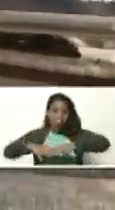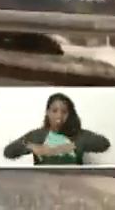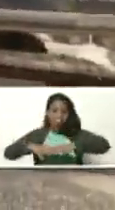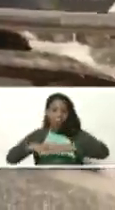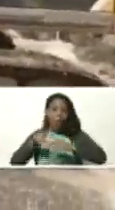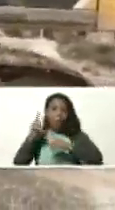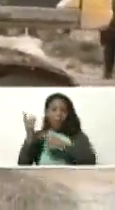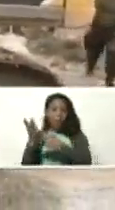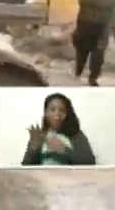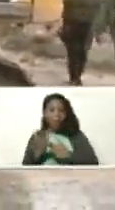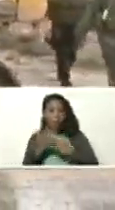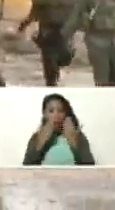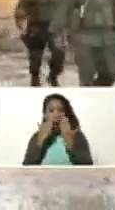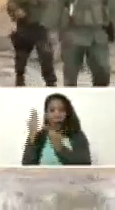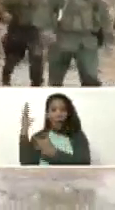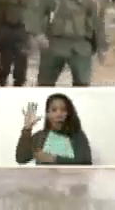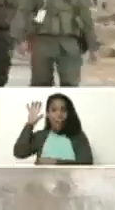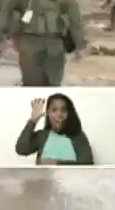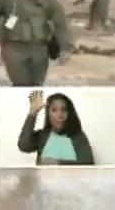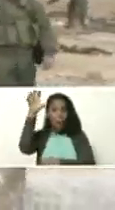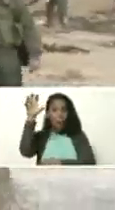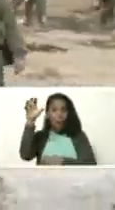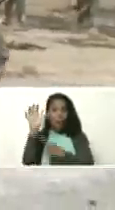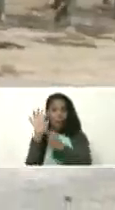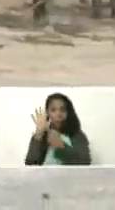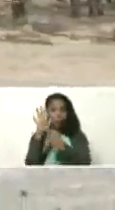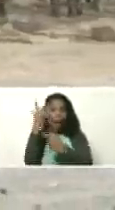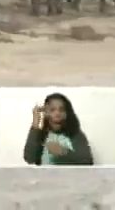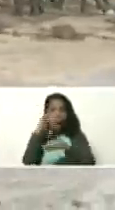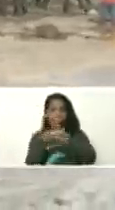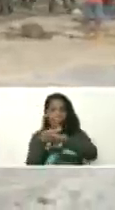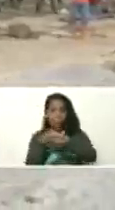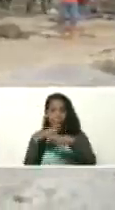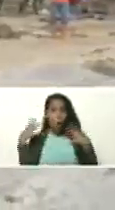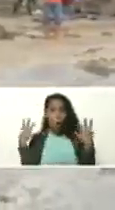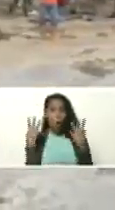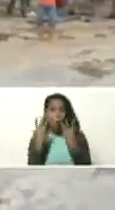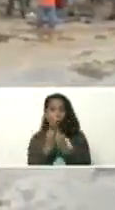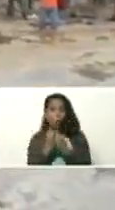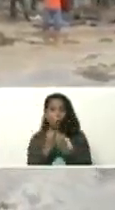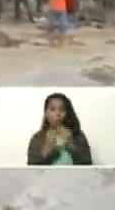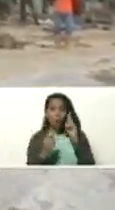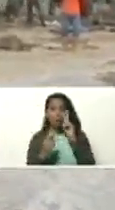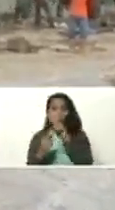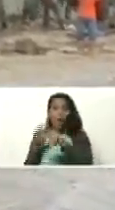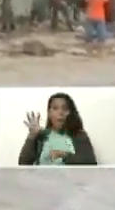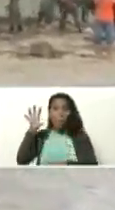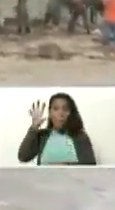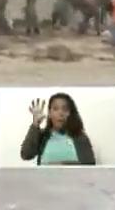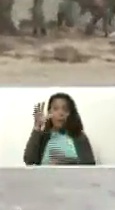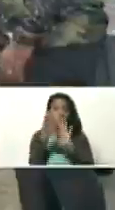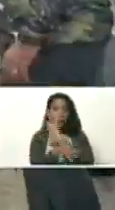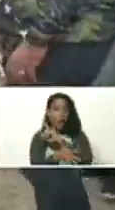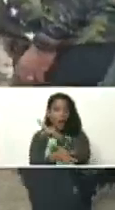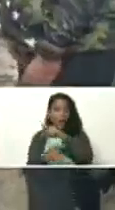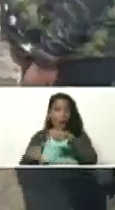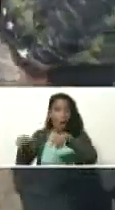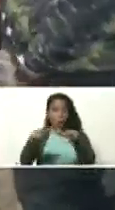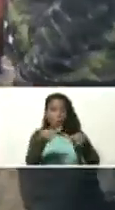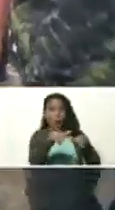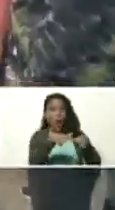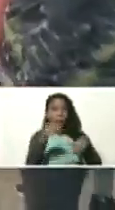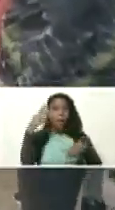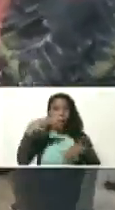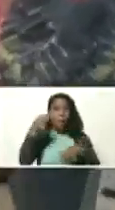alud. Si usted ve el mapa que tiene allí, que sé que con los ministros que lo acompañan están viendo los mapas, bueno, ese sector, el sector